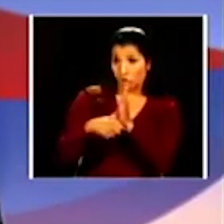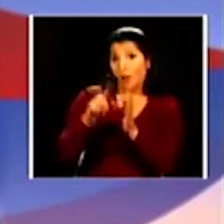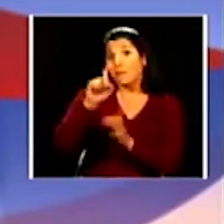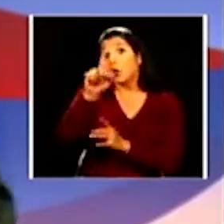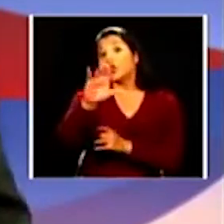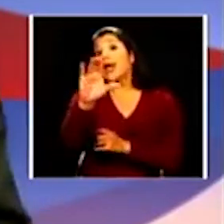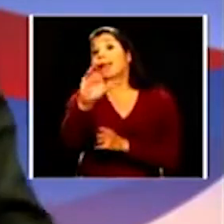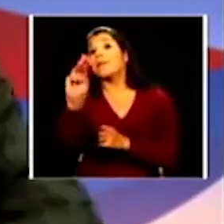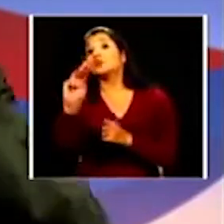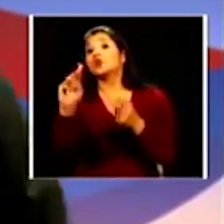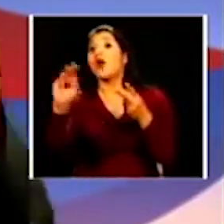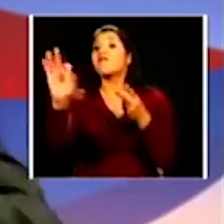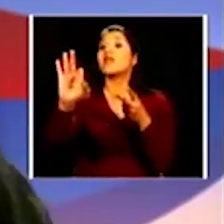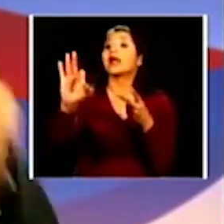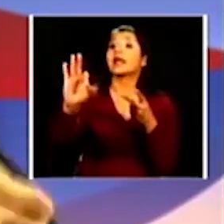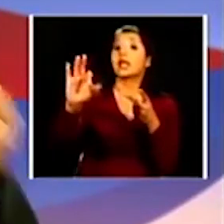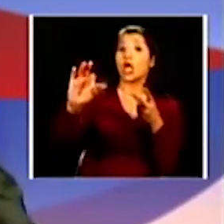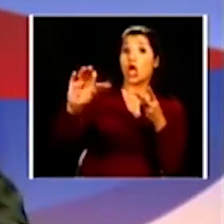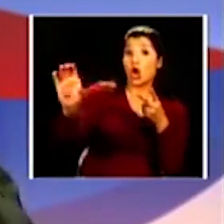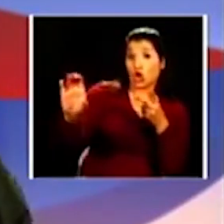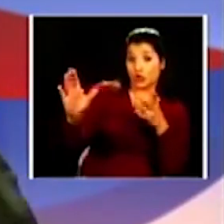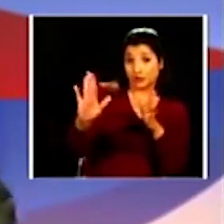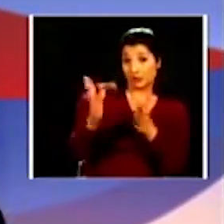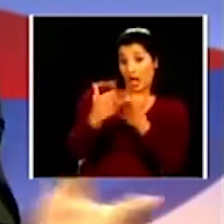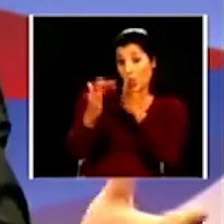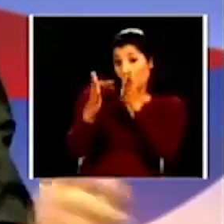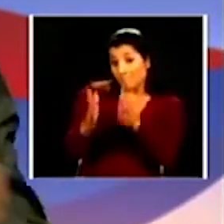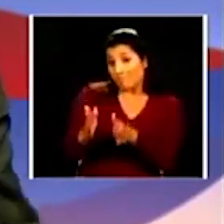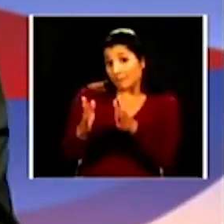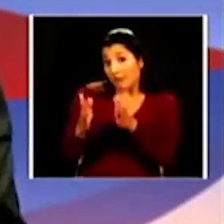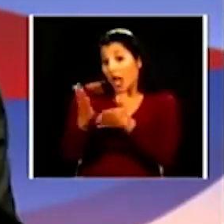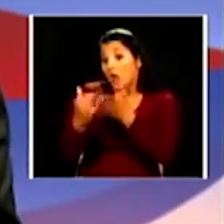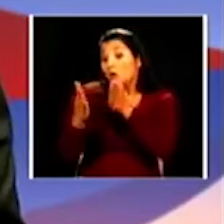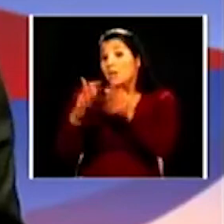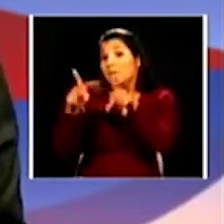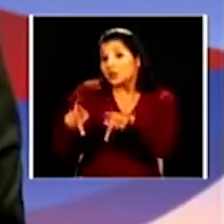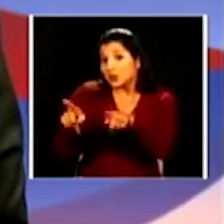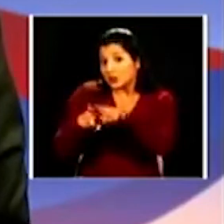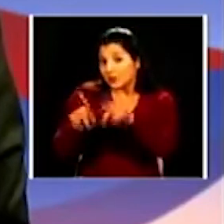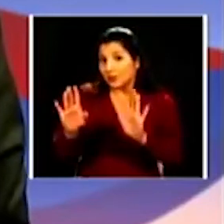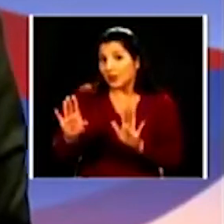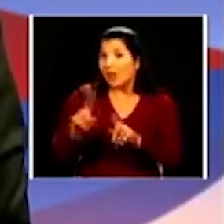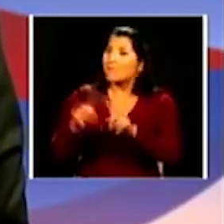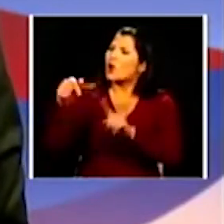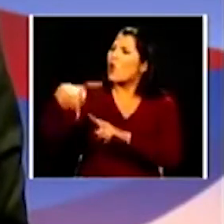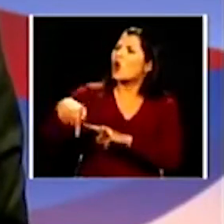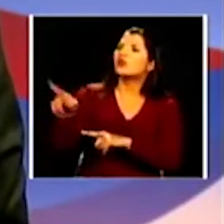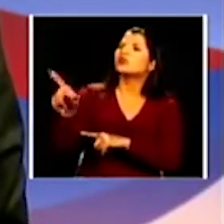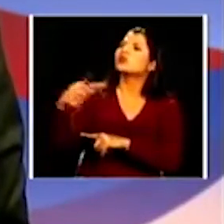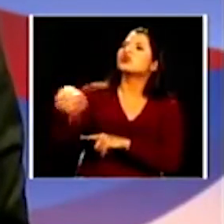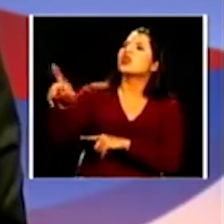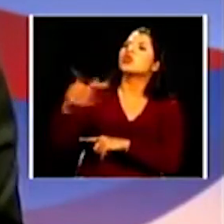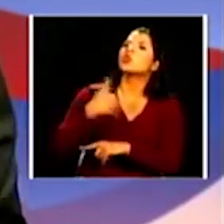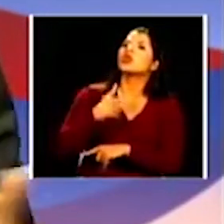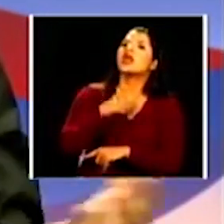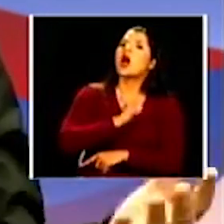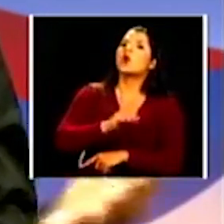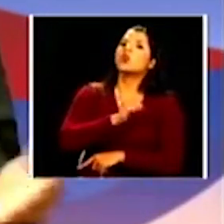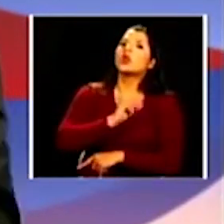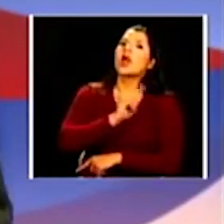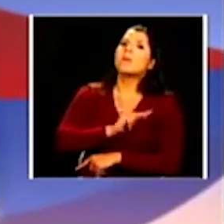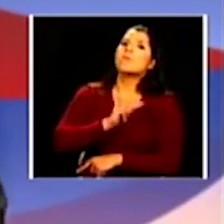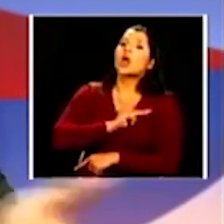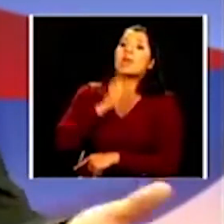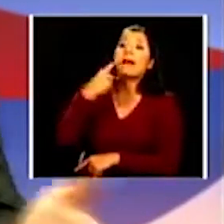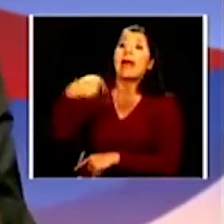pregúntele a alguna de la gente que en ocasiones pasadas. Lo que pasa es que hoy creo que ustedes no tendrían la autoridad moral para visitar iglesias y pedir votos, porque pues